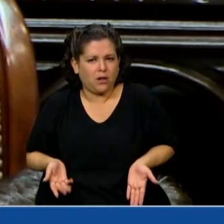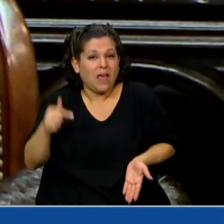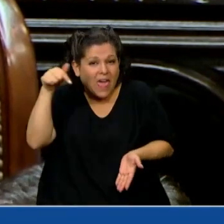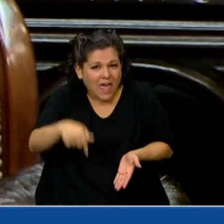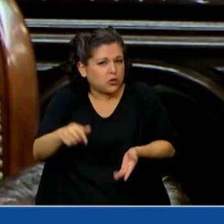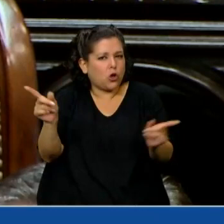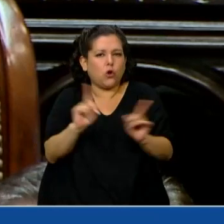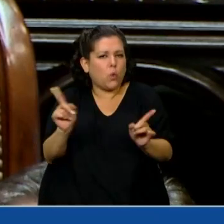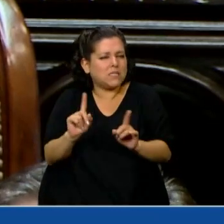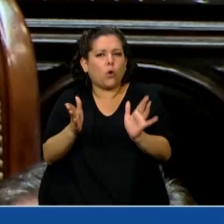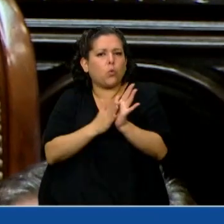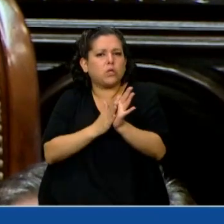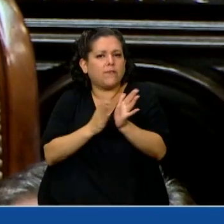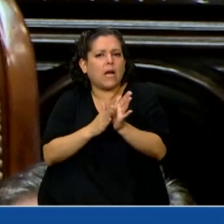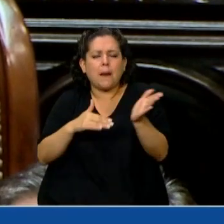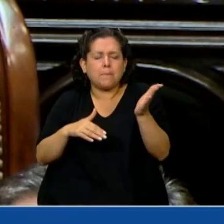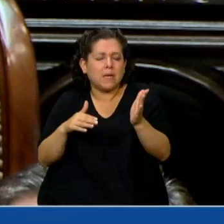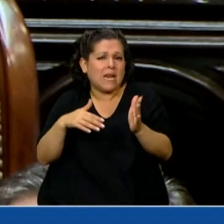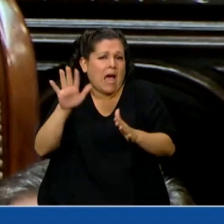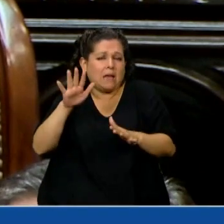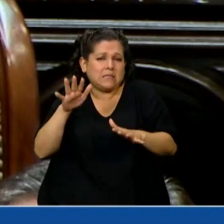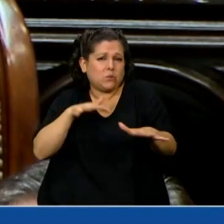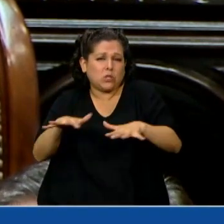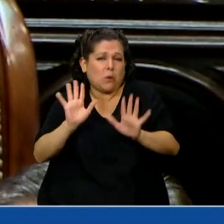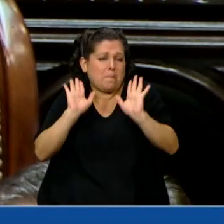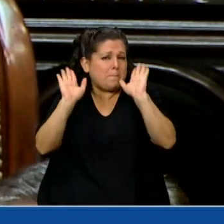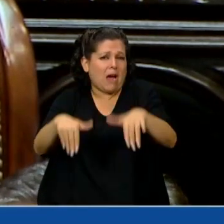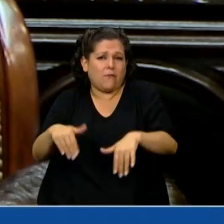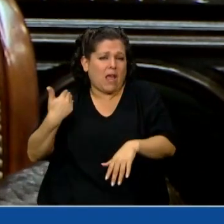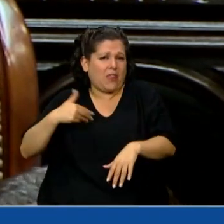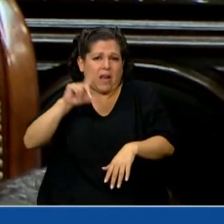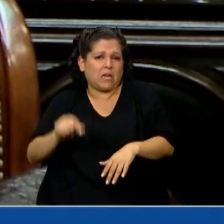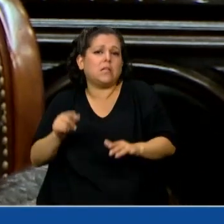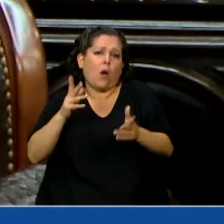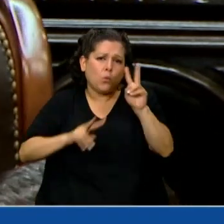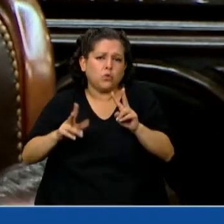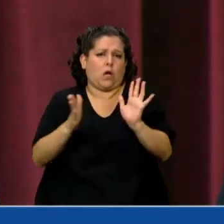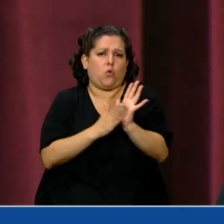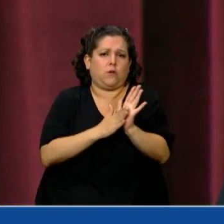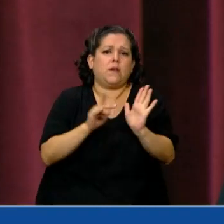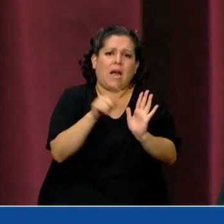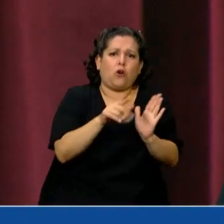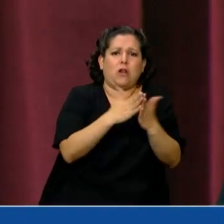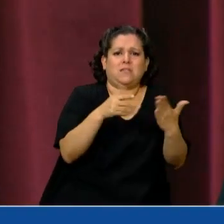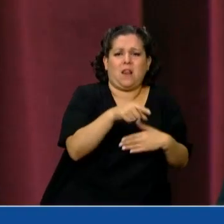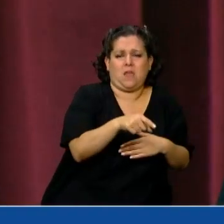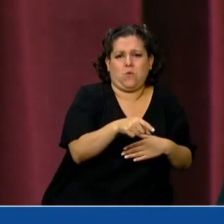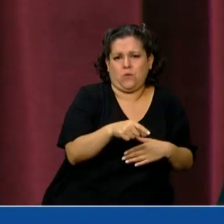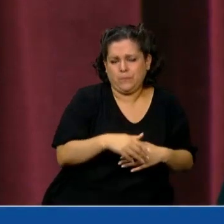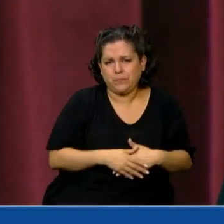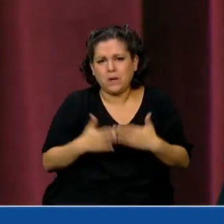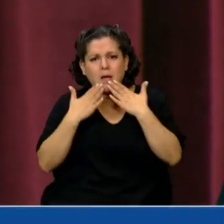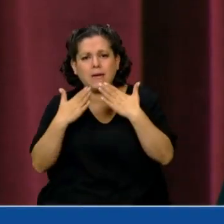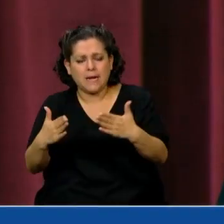Esto es pretender justificar la más horrible represión que ocurrió en la Argentina. Gracias, presidente. Gracias, diputado Moró.